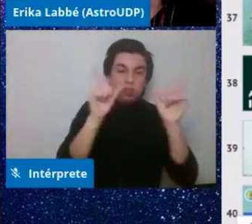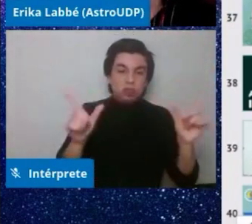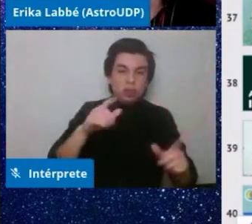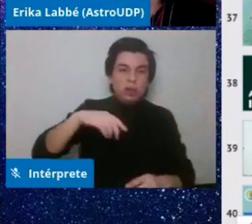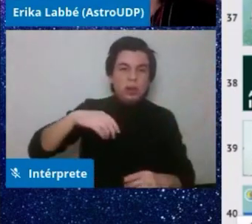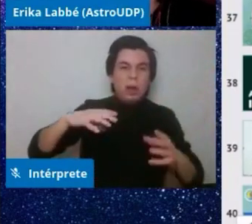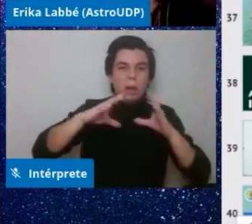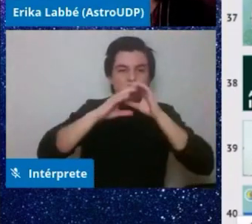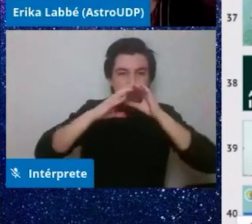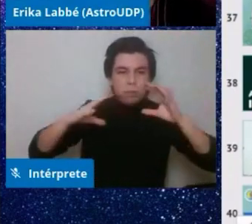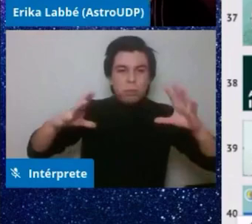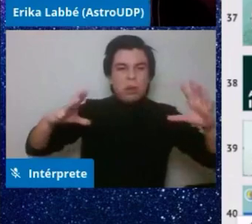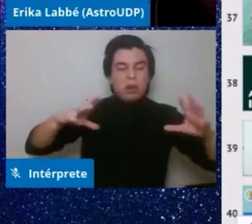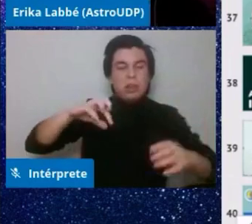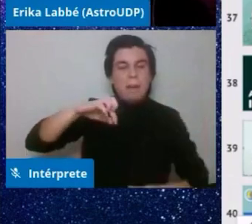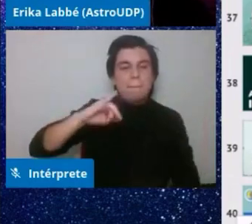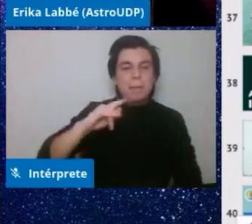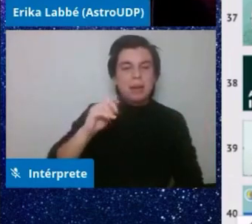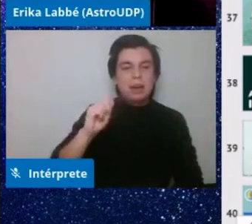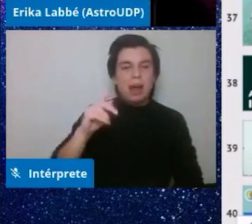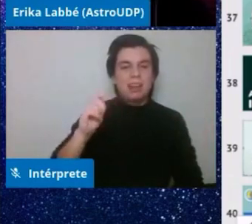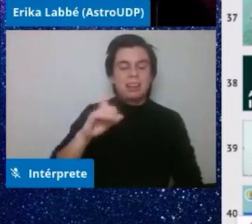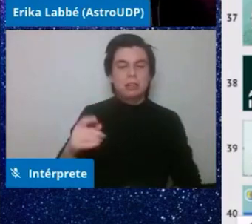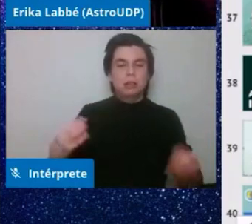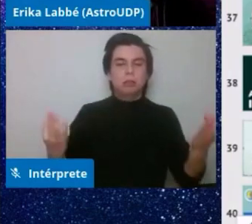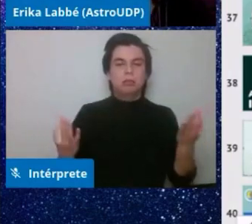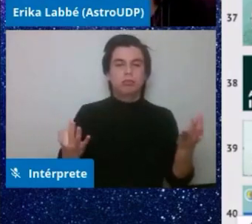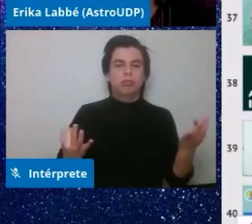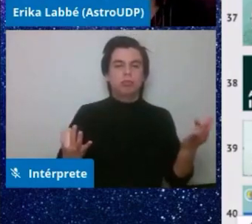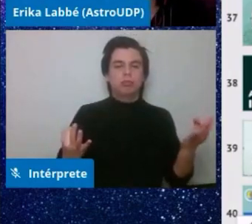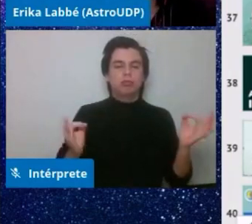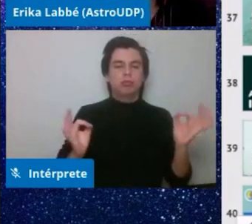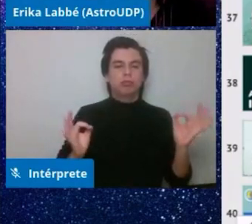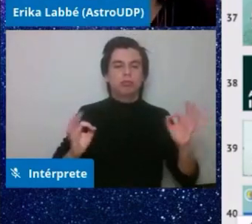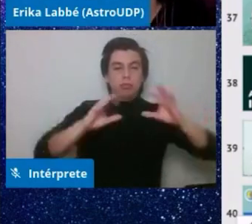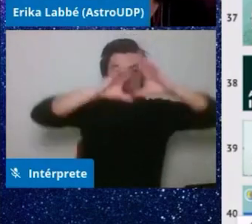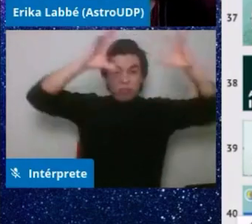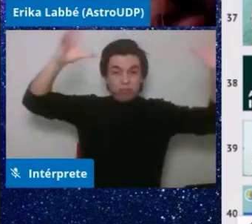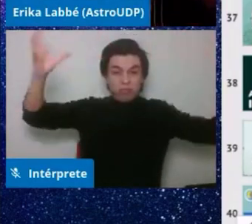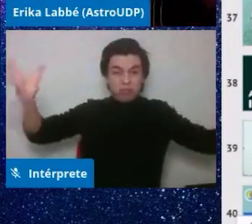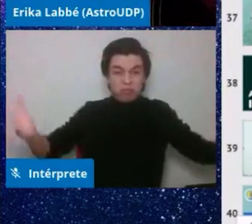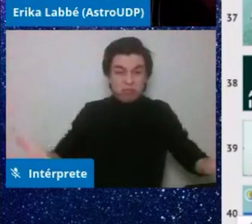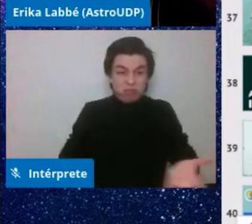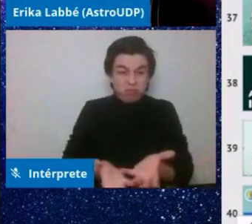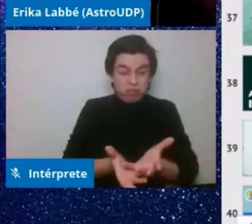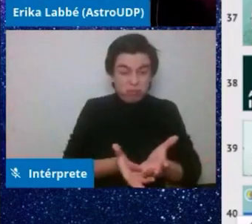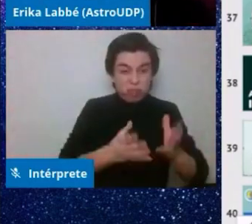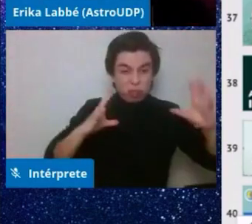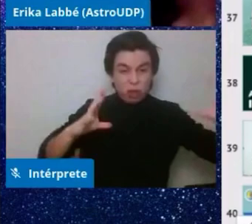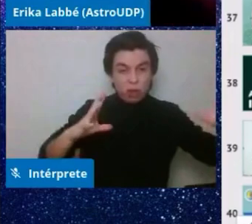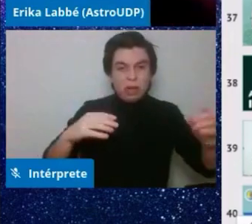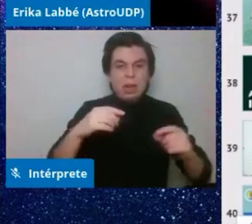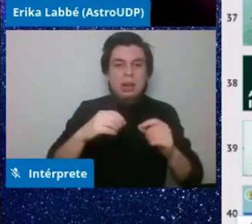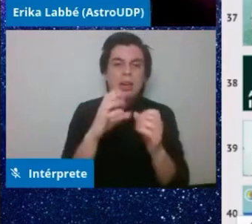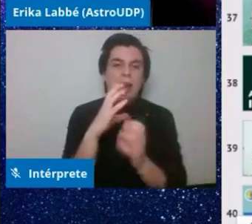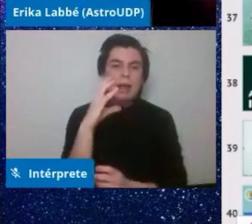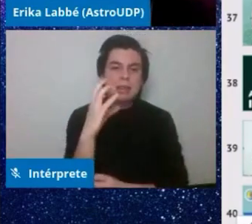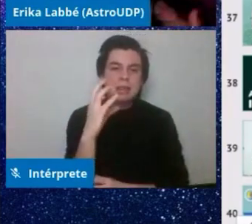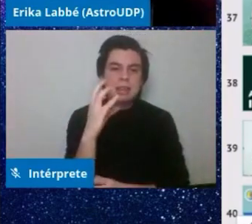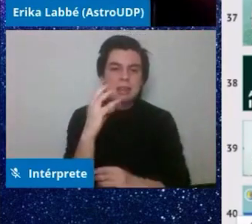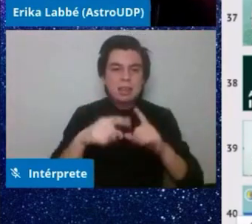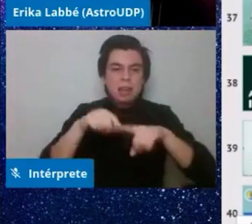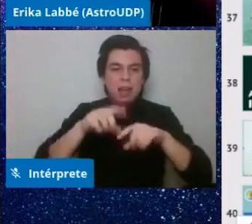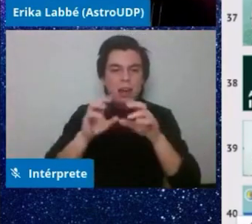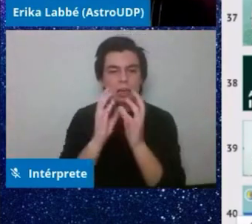Entonces eso es súper bueno porque tienes el Sol, que es una cosa enorme, tienes la Sí. Tierra, que es chiquitita, y puedes armar todos los planetas y ponerlo a